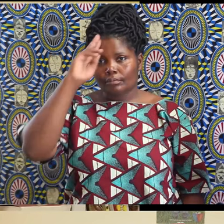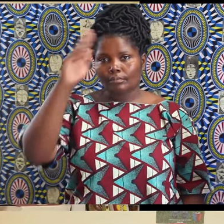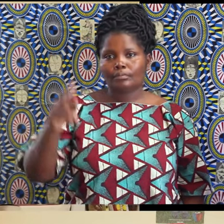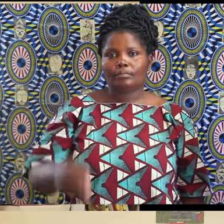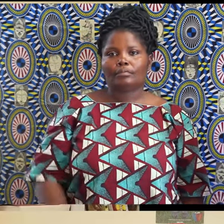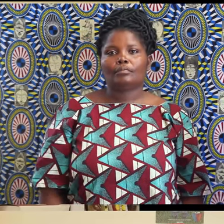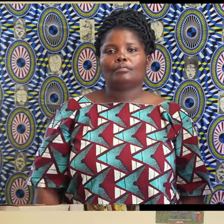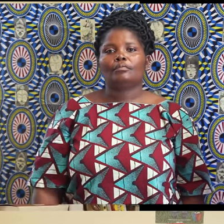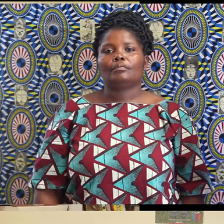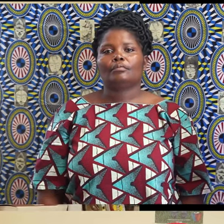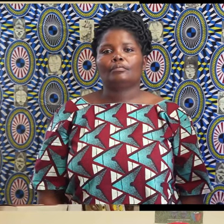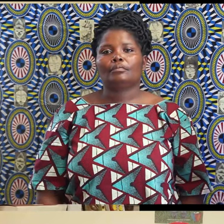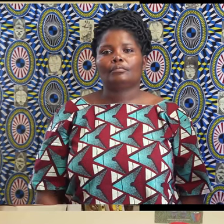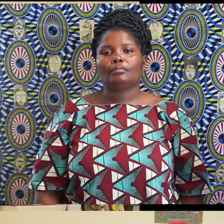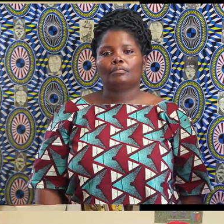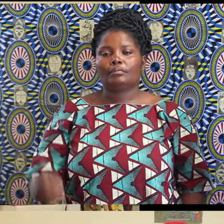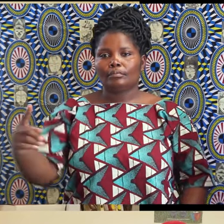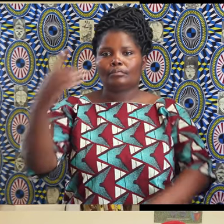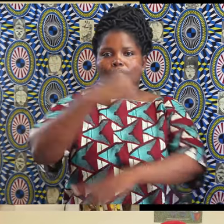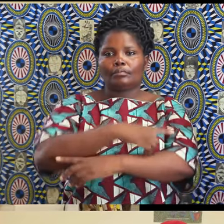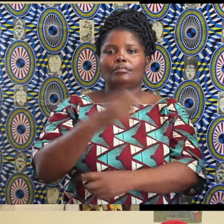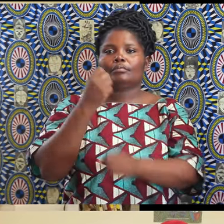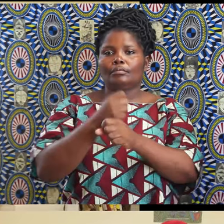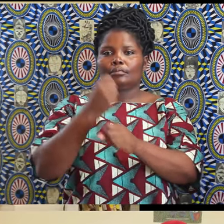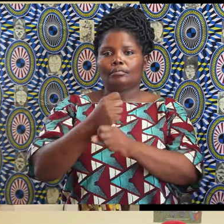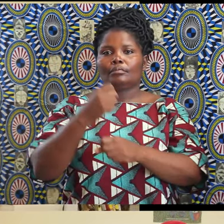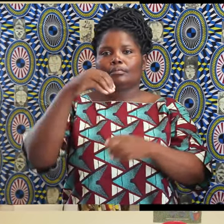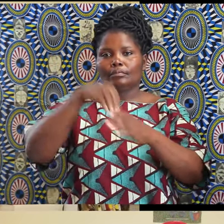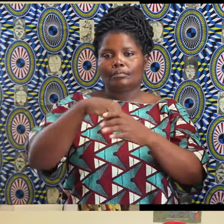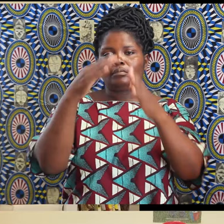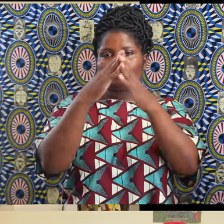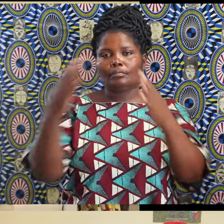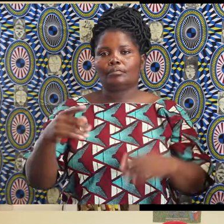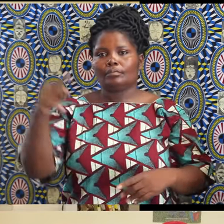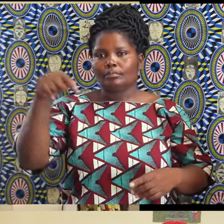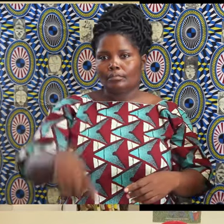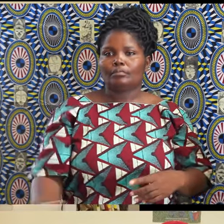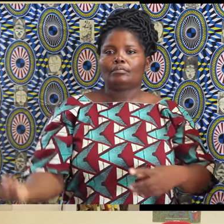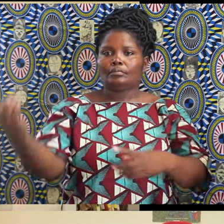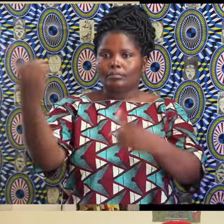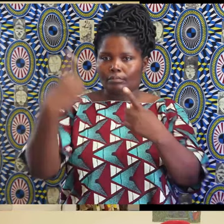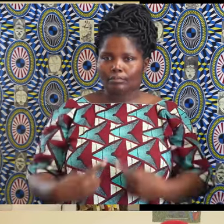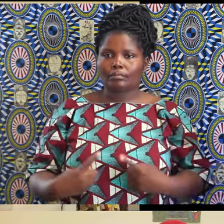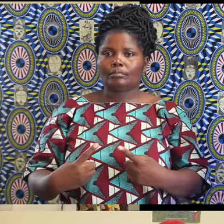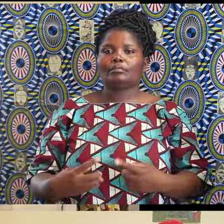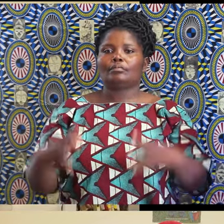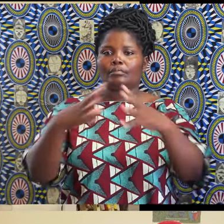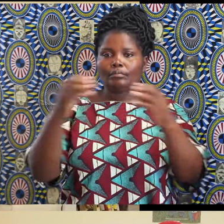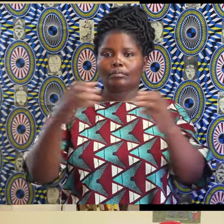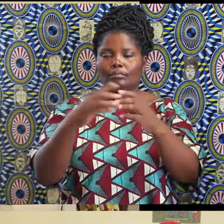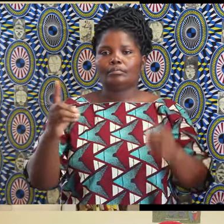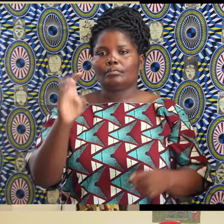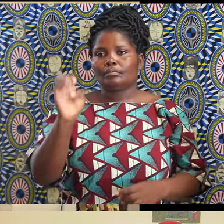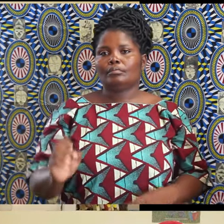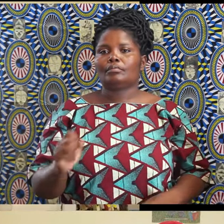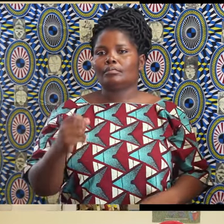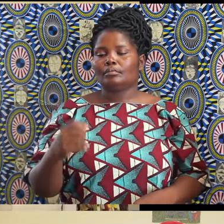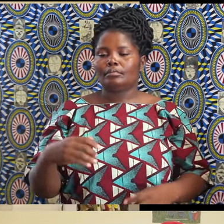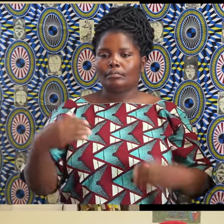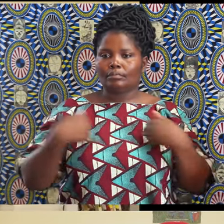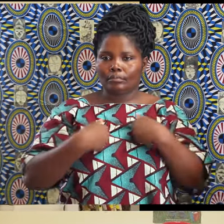Hola, un día más que cooperamos desde casa. Hoy les traigo el cuento de animales